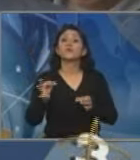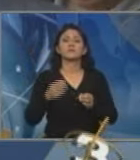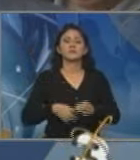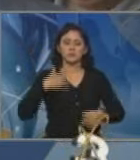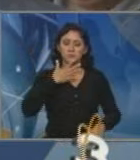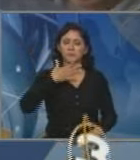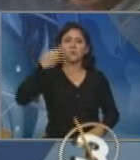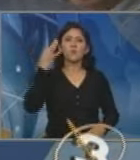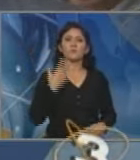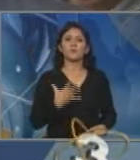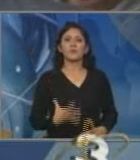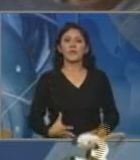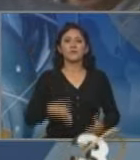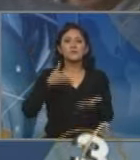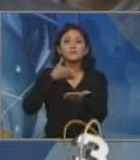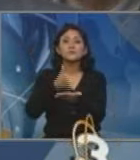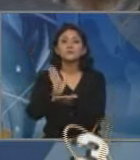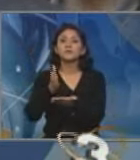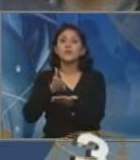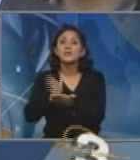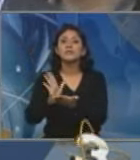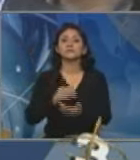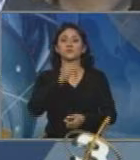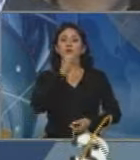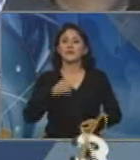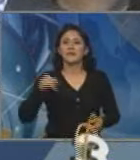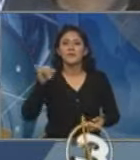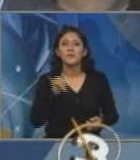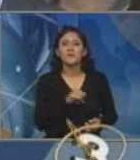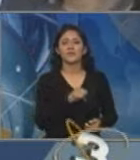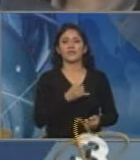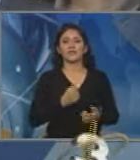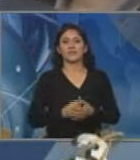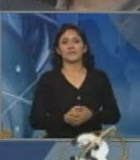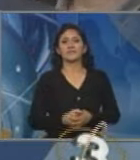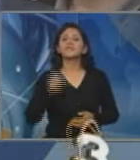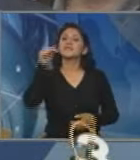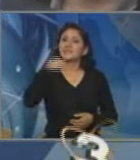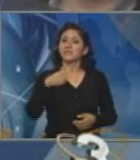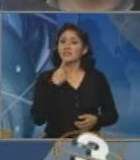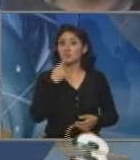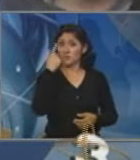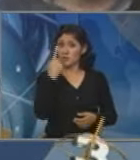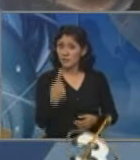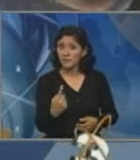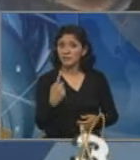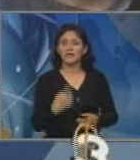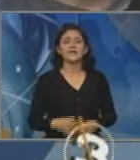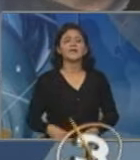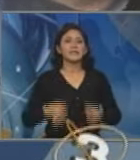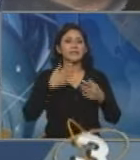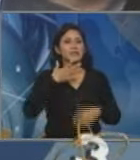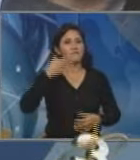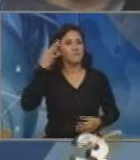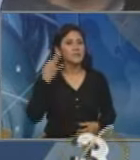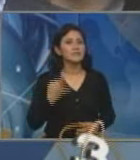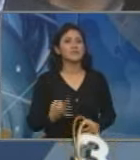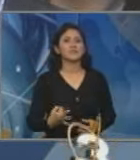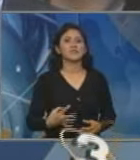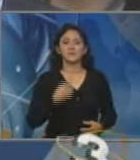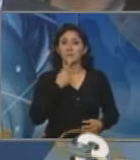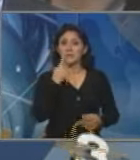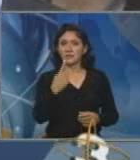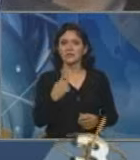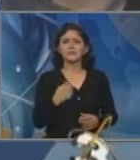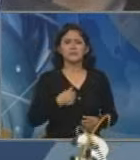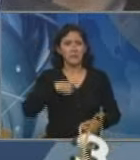obligación, votar. Y eso le da la legitimidad para vigilar y